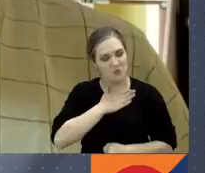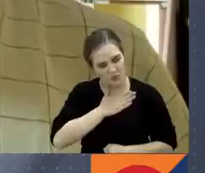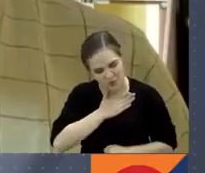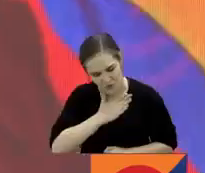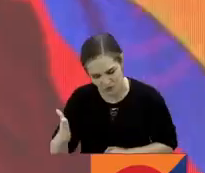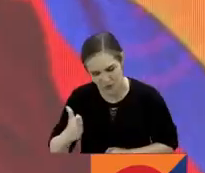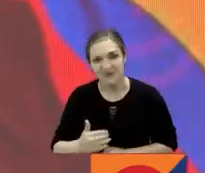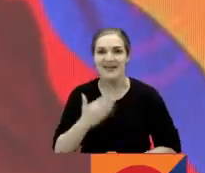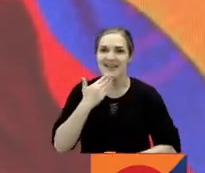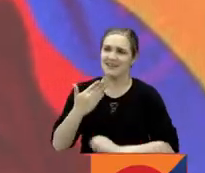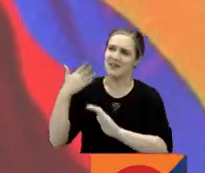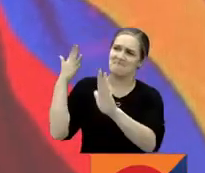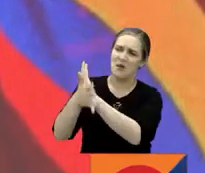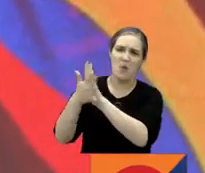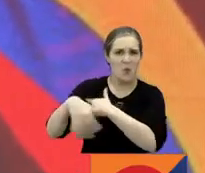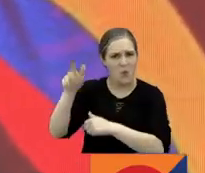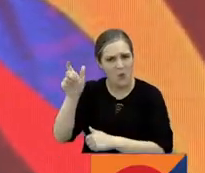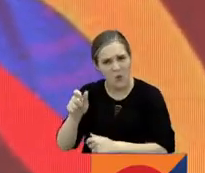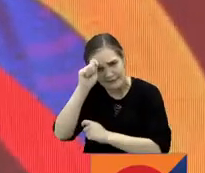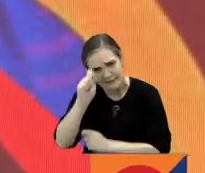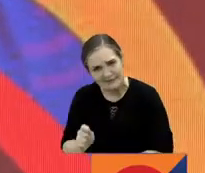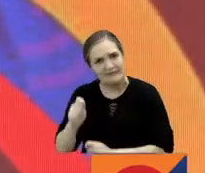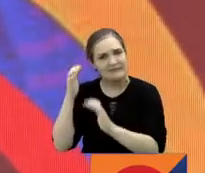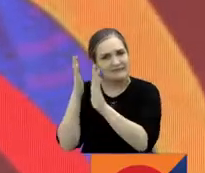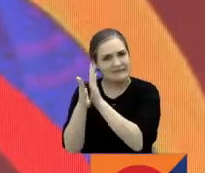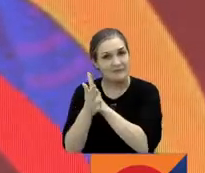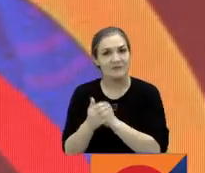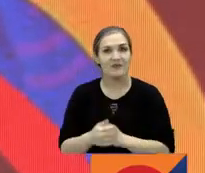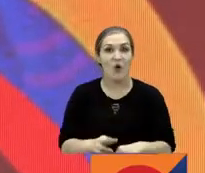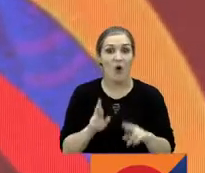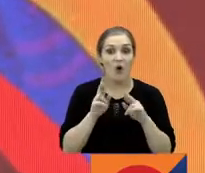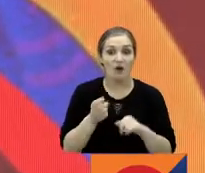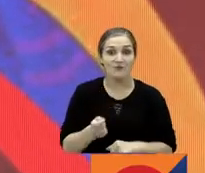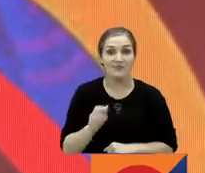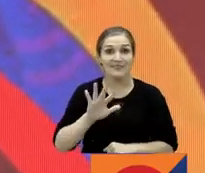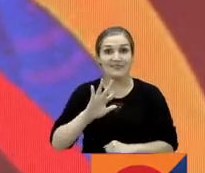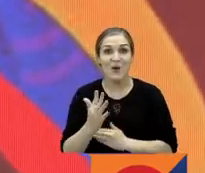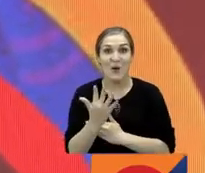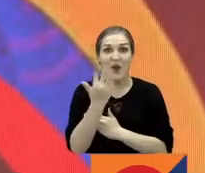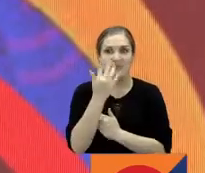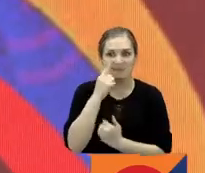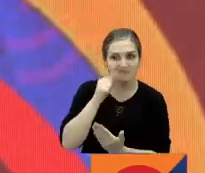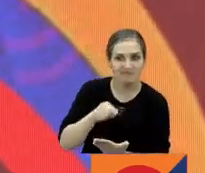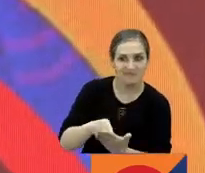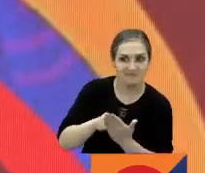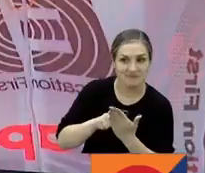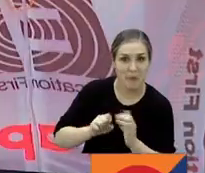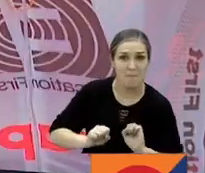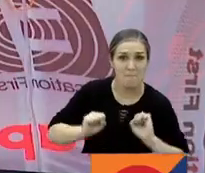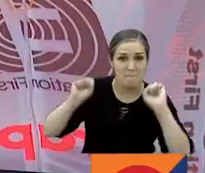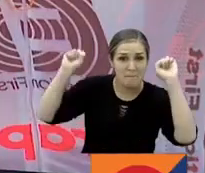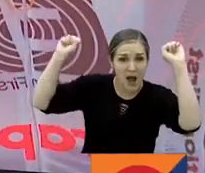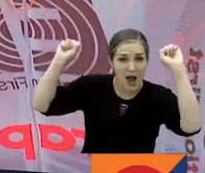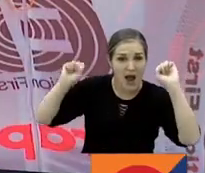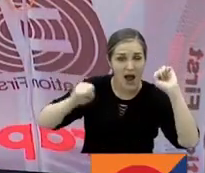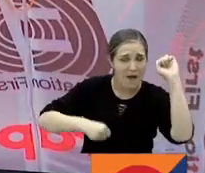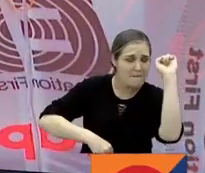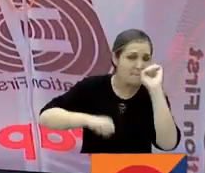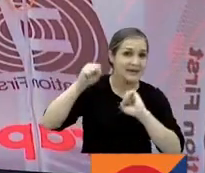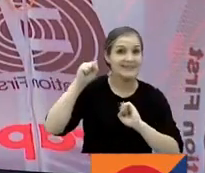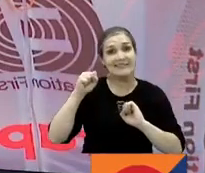de nosotros por tenerlo acá. Y el gusto esperemos que sea a las 5 de la mañana, cuando ya logremos esa medalla. Por lo menos esa es la intención